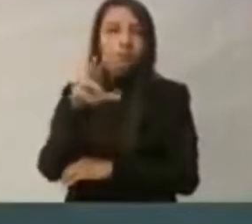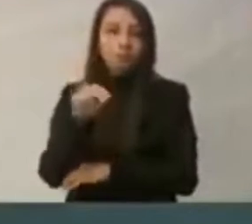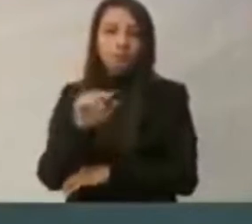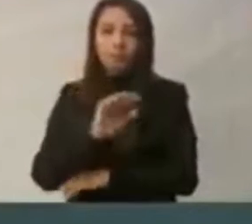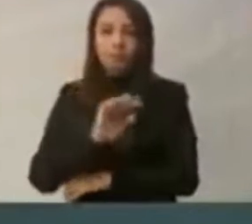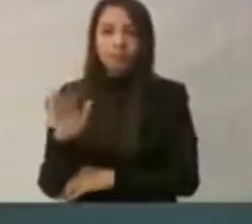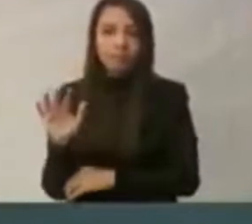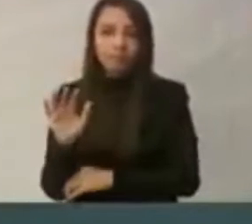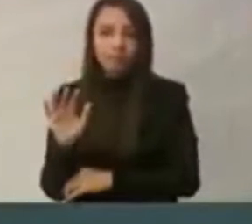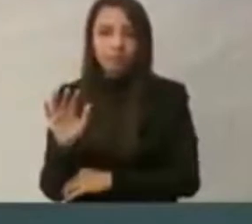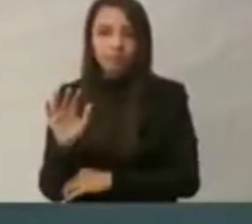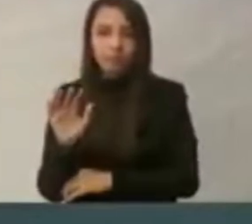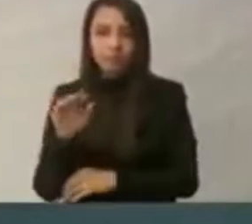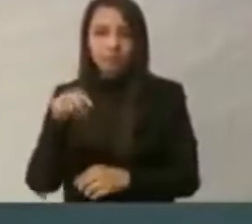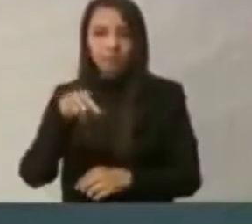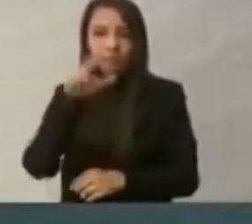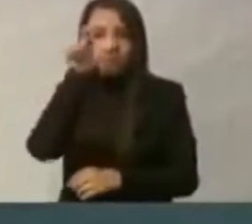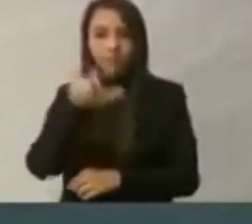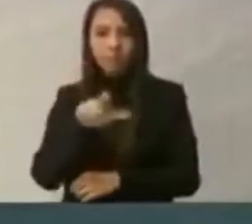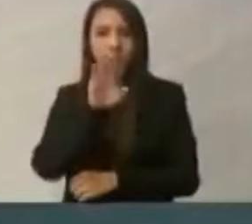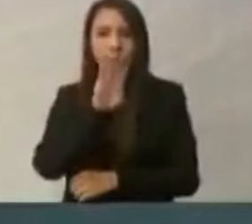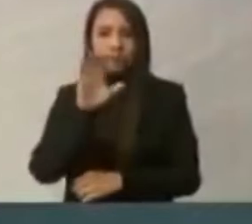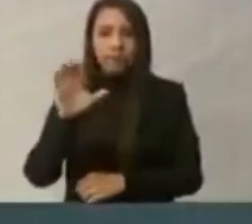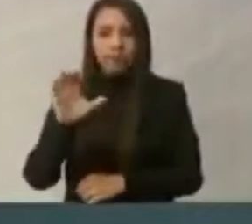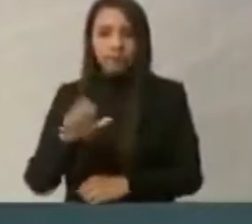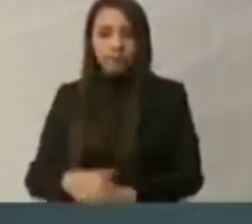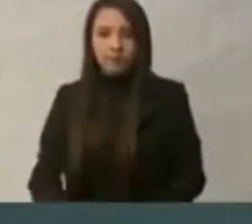California. Como